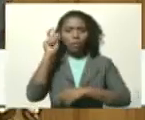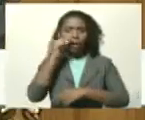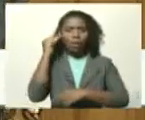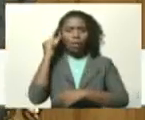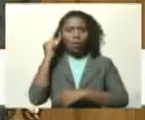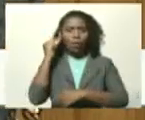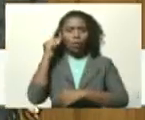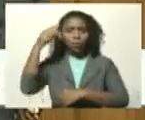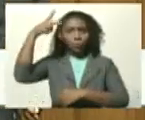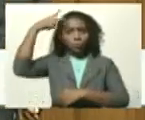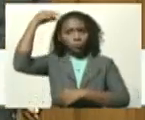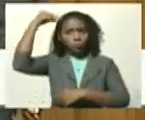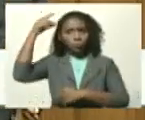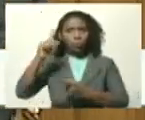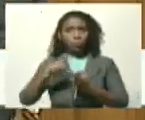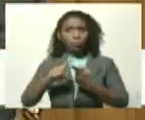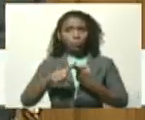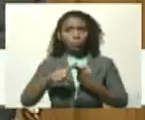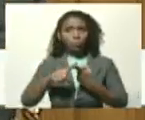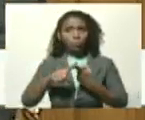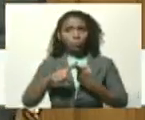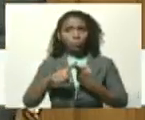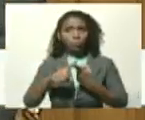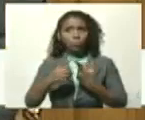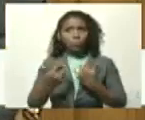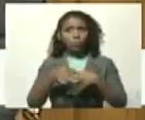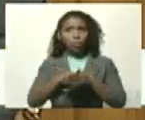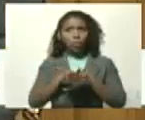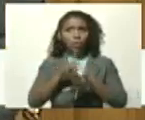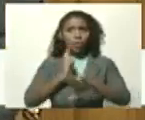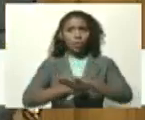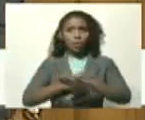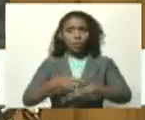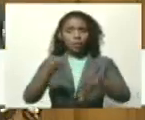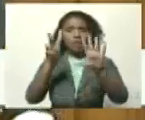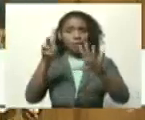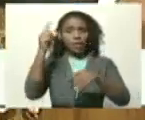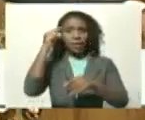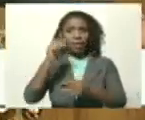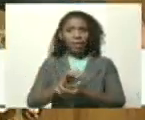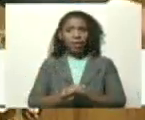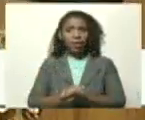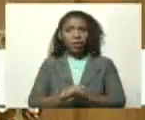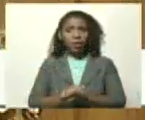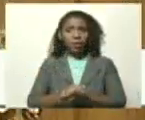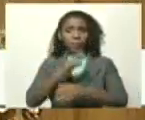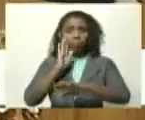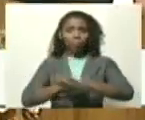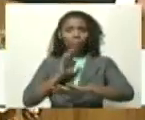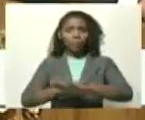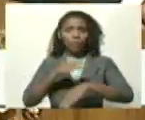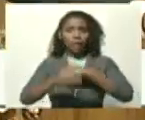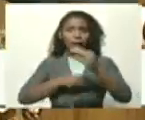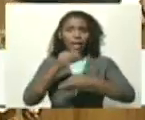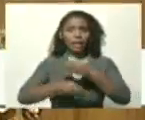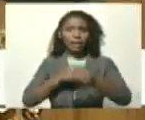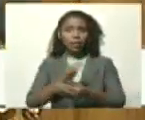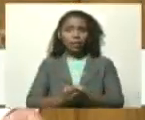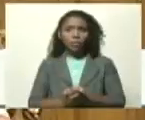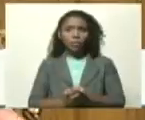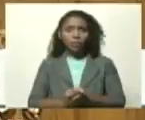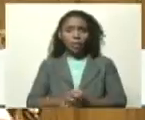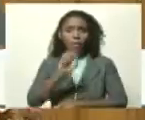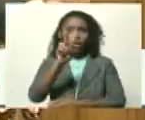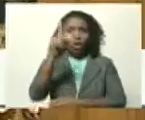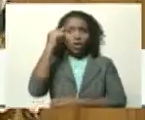Brito, que incorpore en un lapso de 7 días los delitos que se perpetraron hace